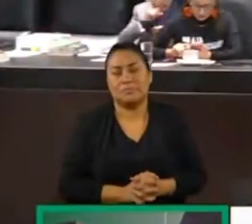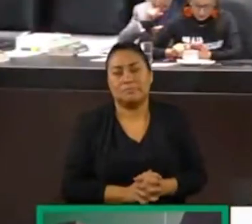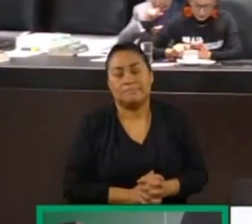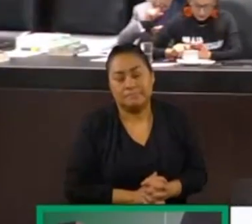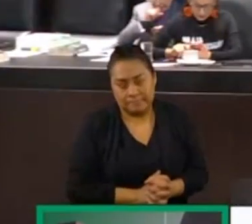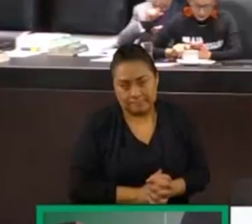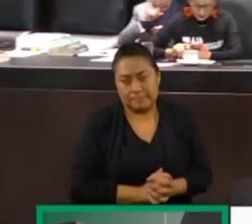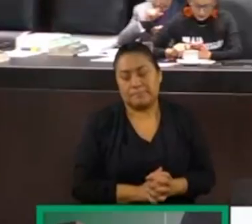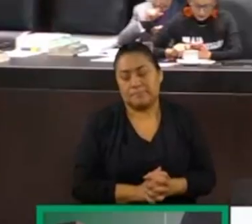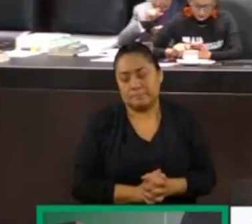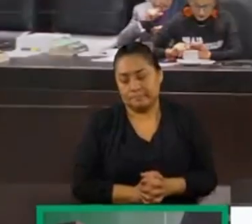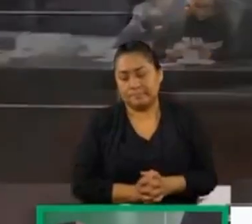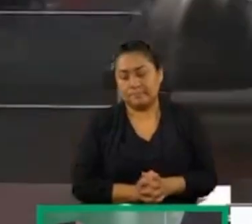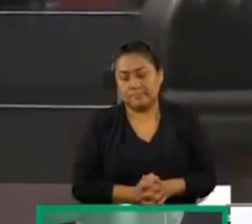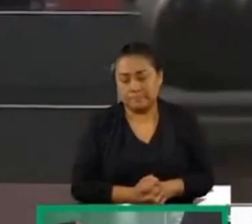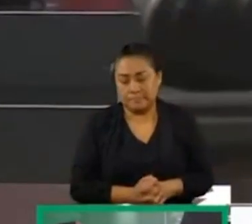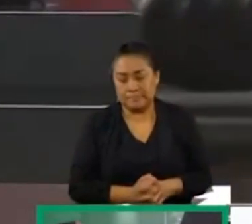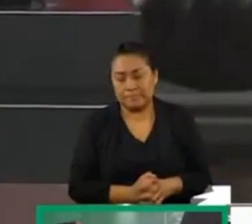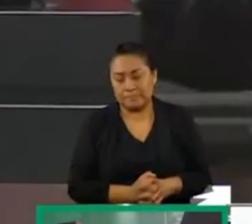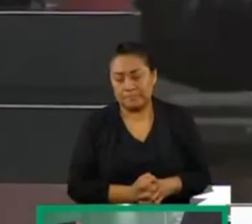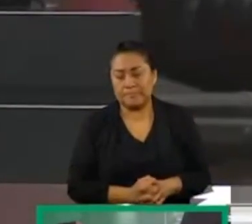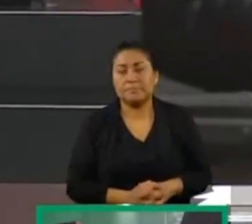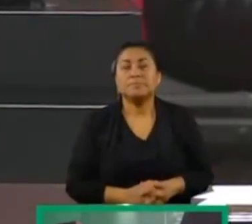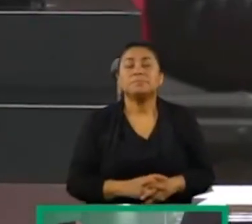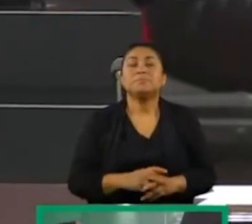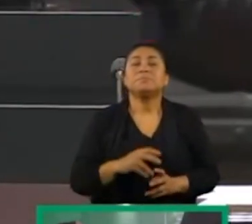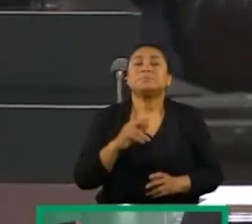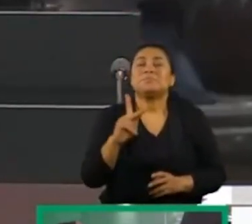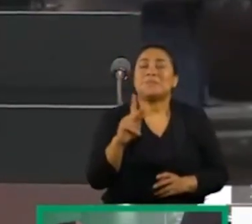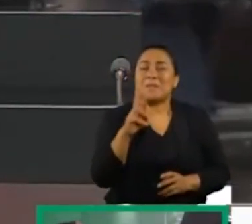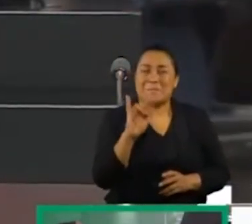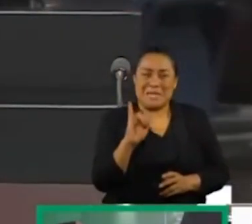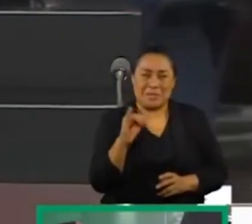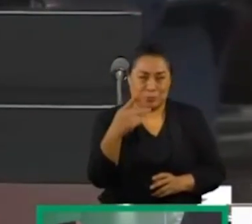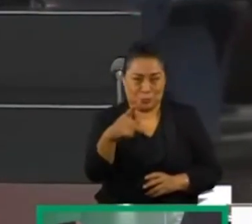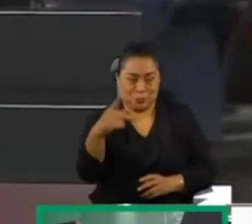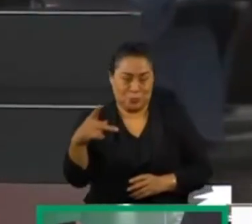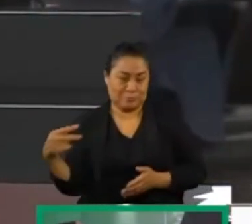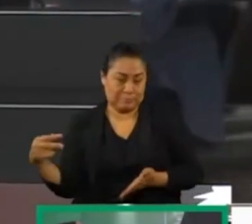Las intervenciones del Partido Revolucionario Institucional